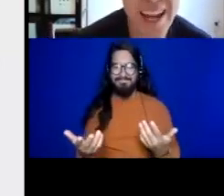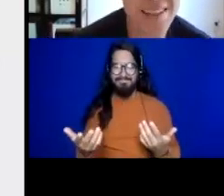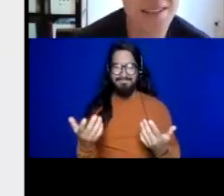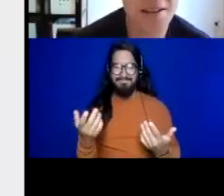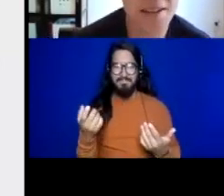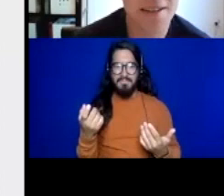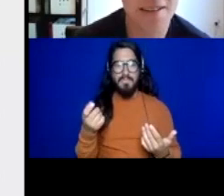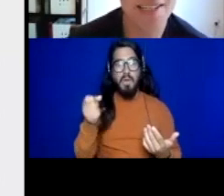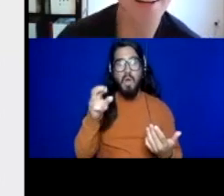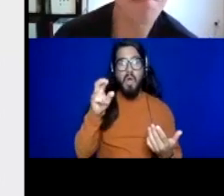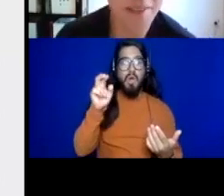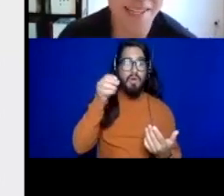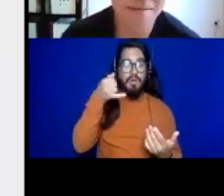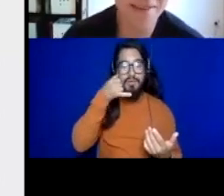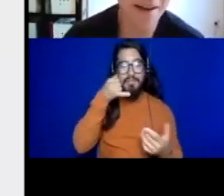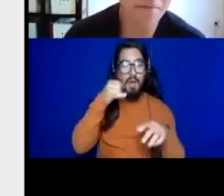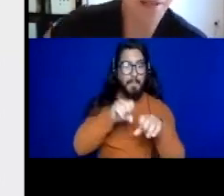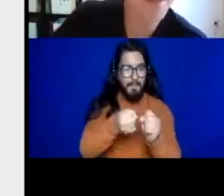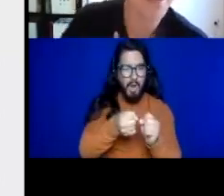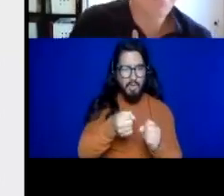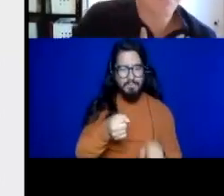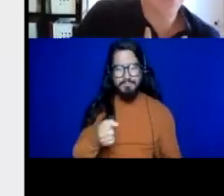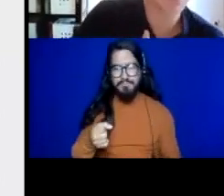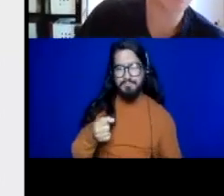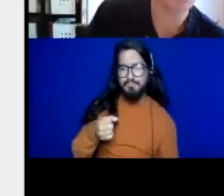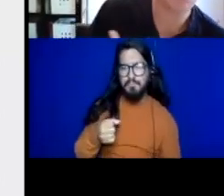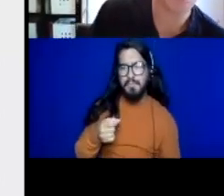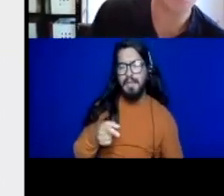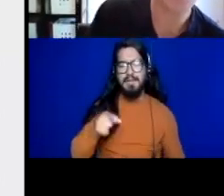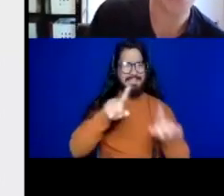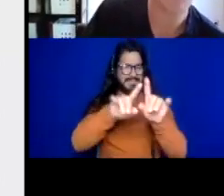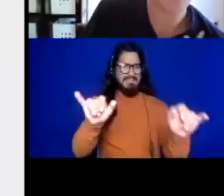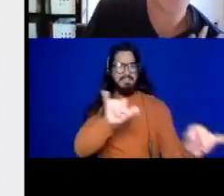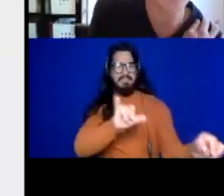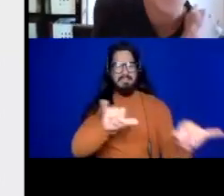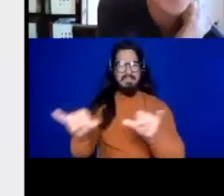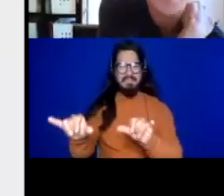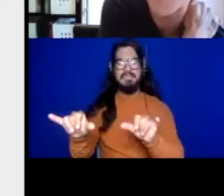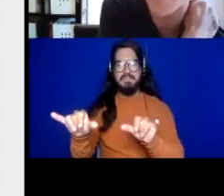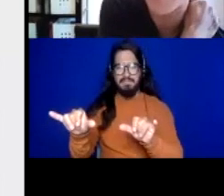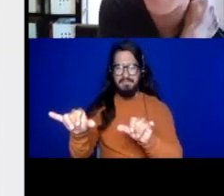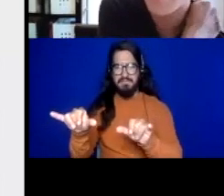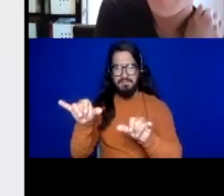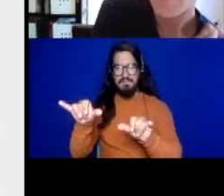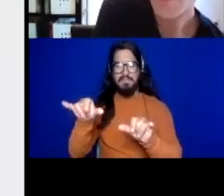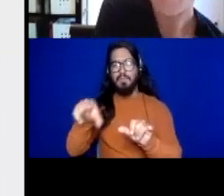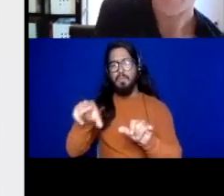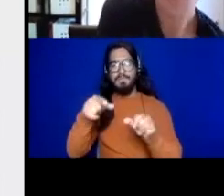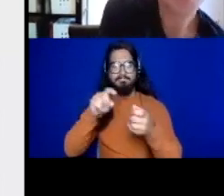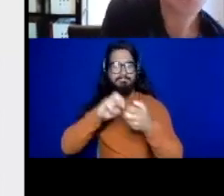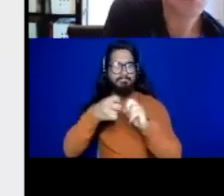no pasé mi aplicación de autenticación, o mi teléfono se rompió y no lo pude hacer a